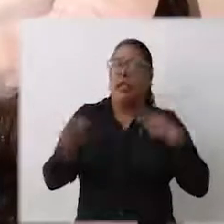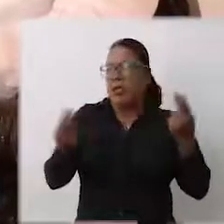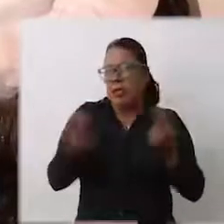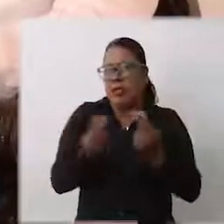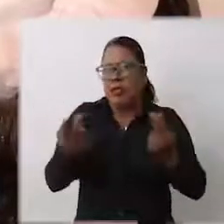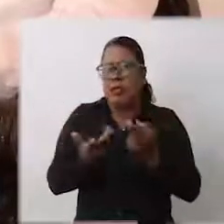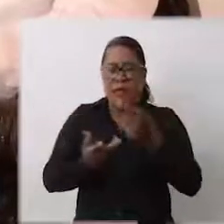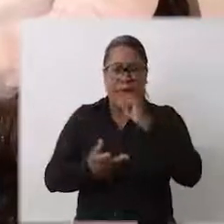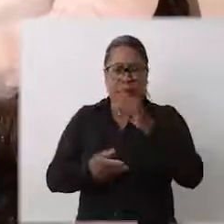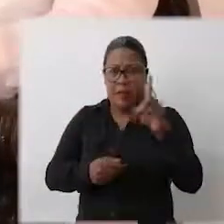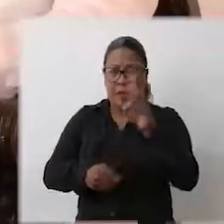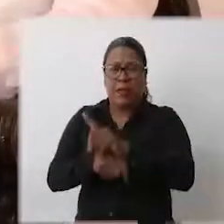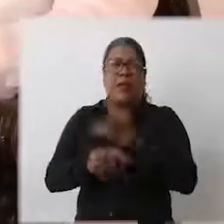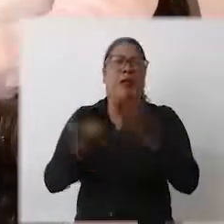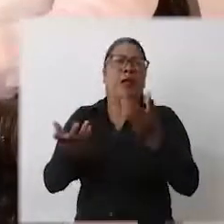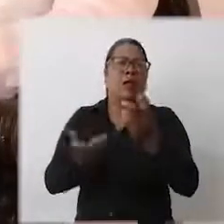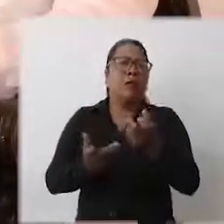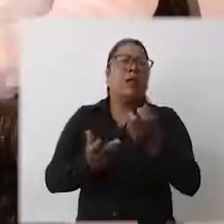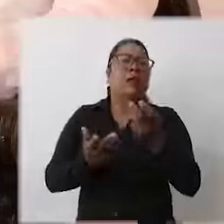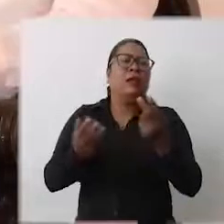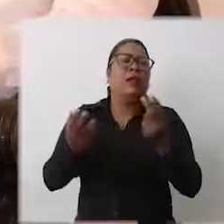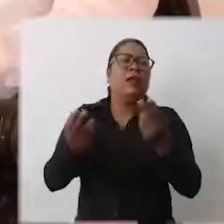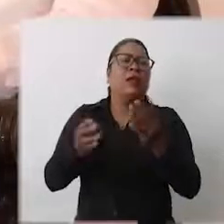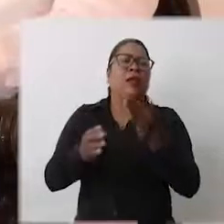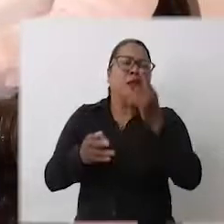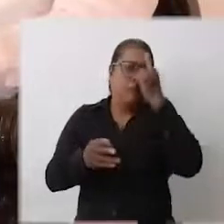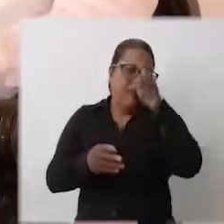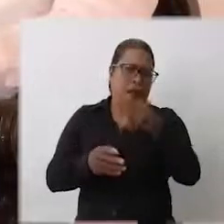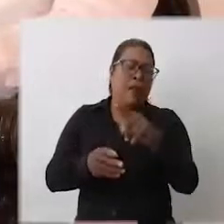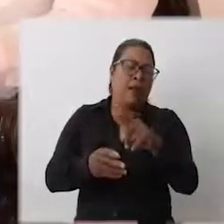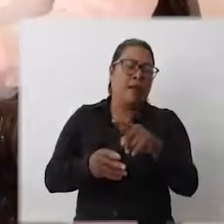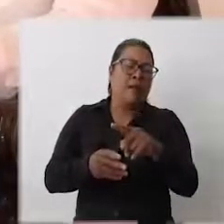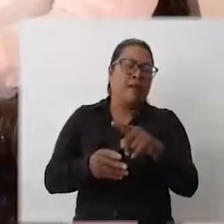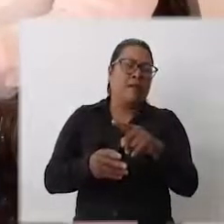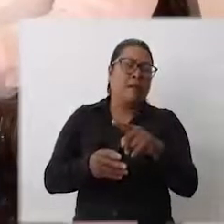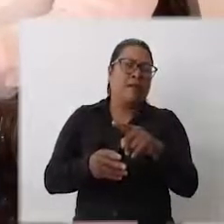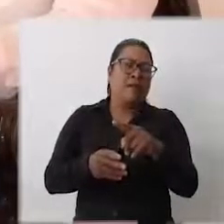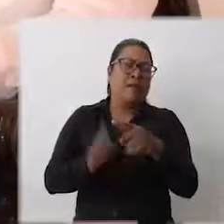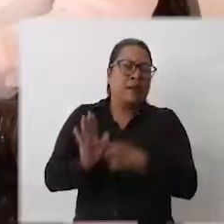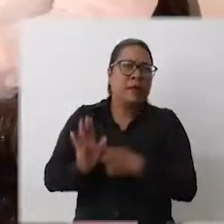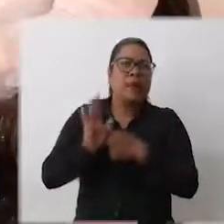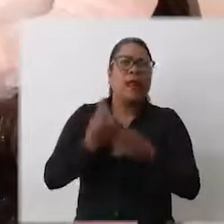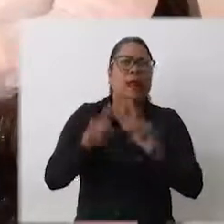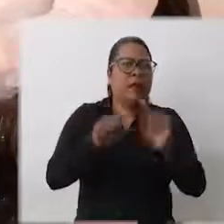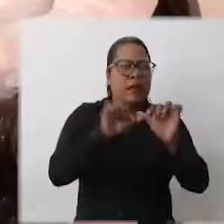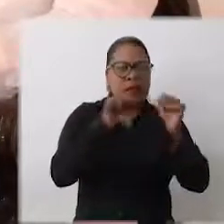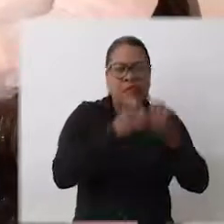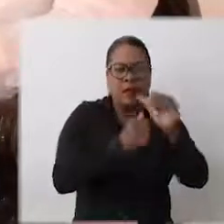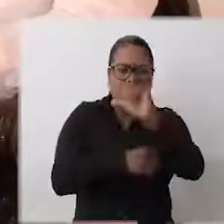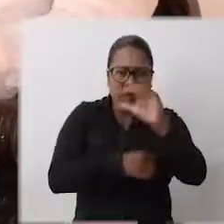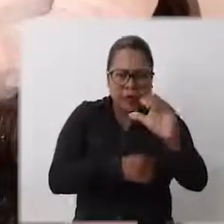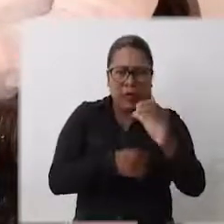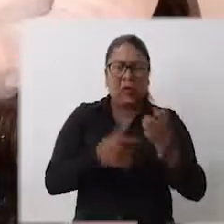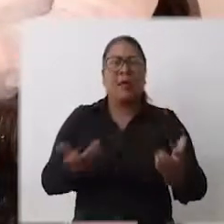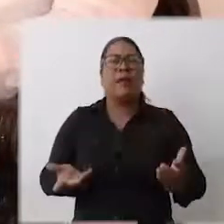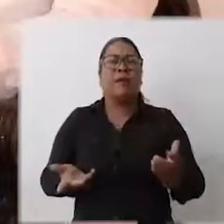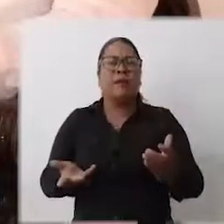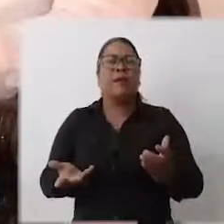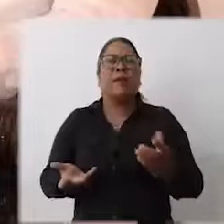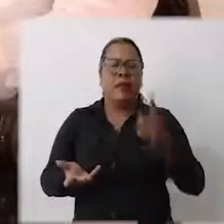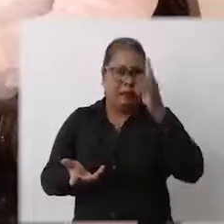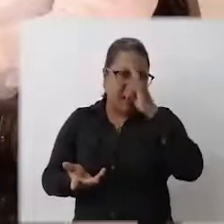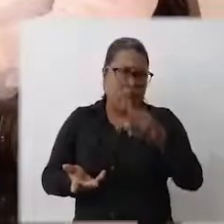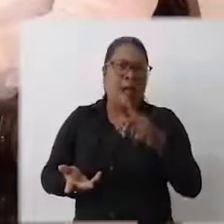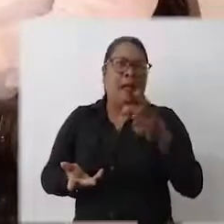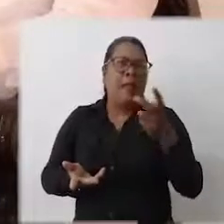historia y de identidad. Y cuando hablamos de una ciudad educadora, cuando hablamos de una forma de